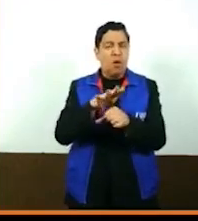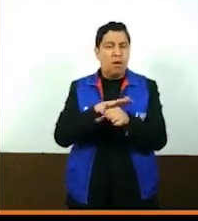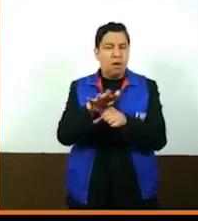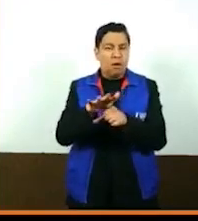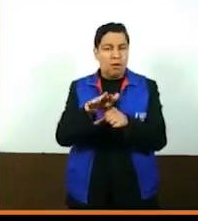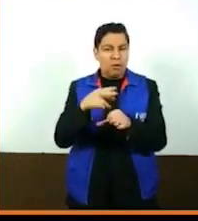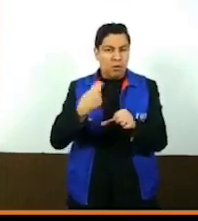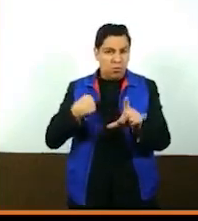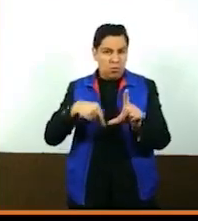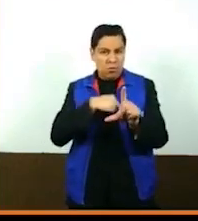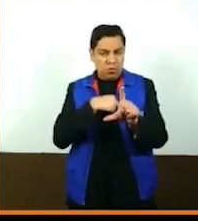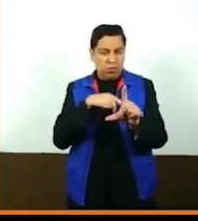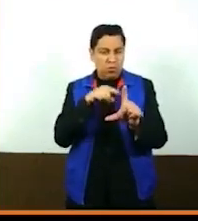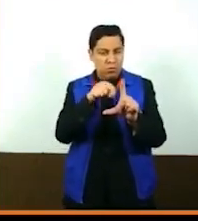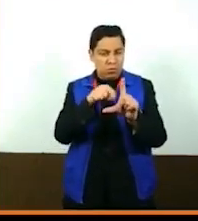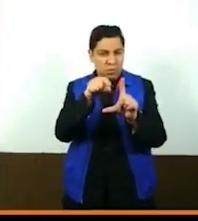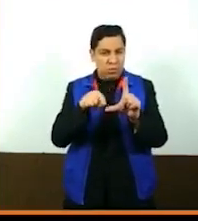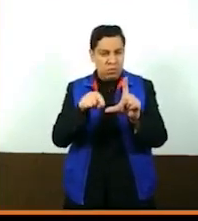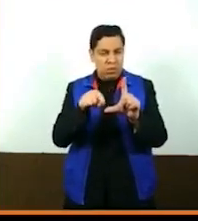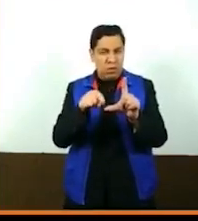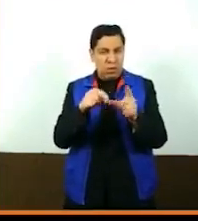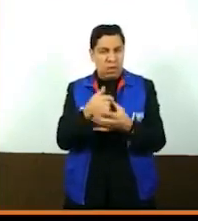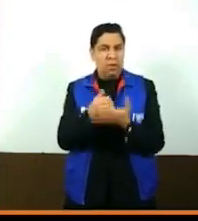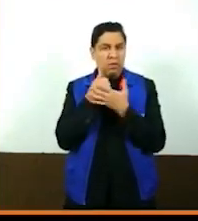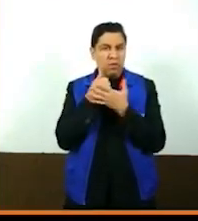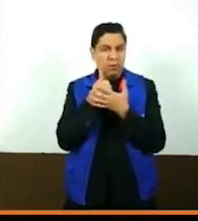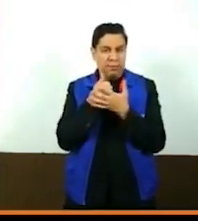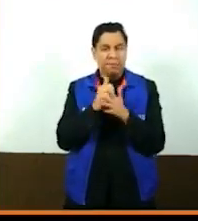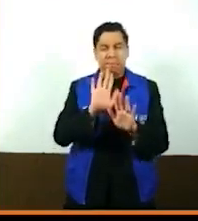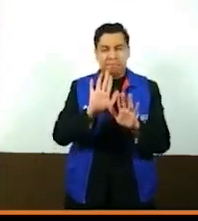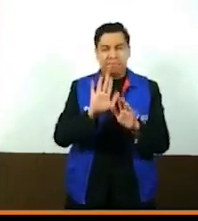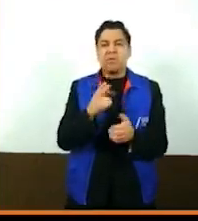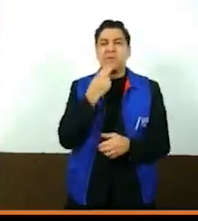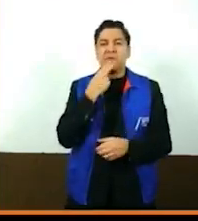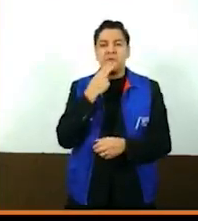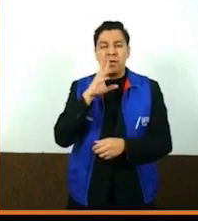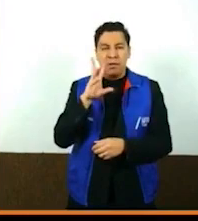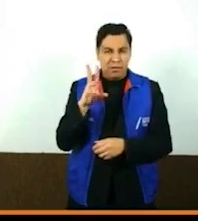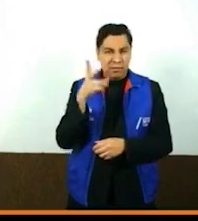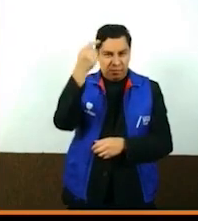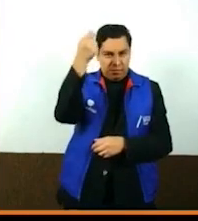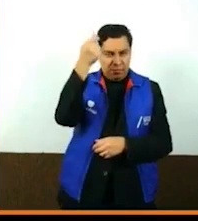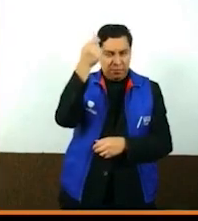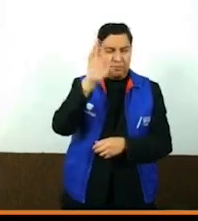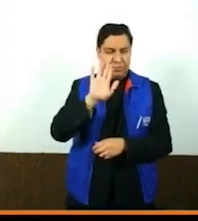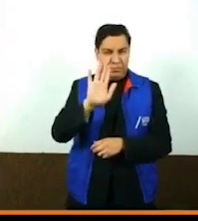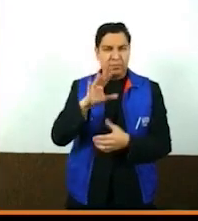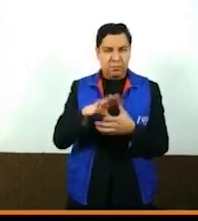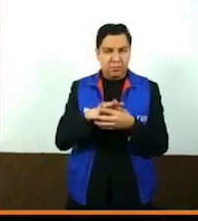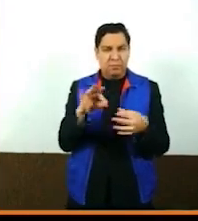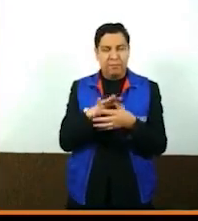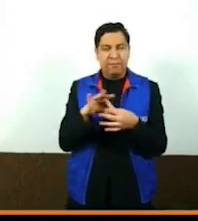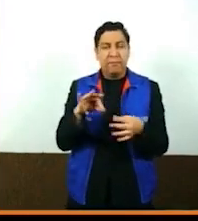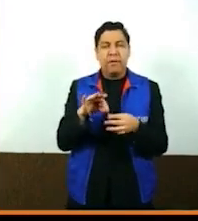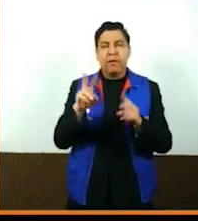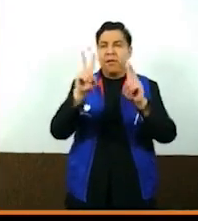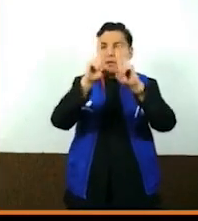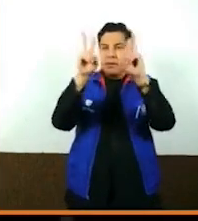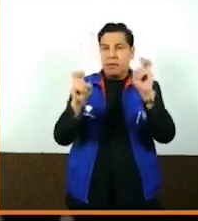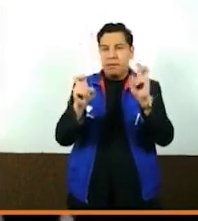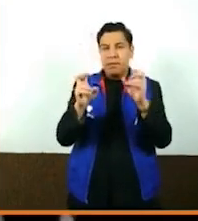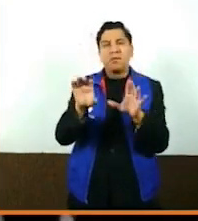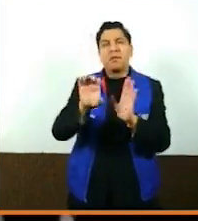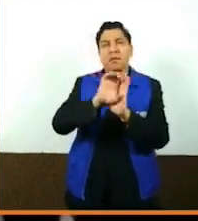estrategia ASG, ambiental, social y de gobernanza, precisamente utilizando la tecnología que nosotros hemos desarrollado. Y cuando hablamos de temas